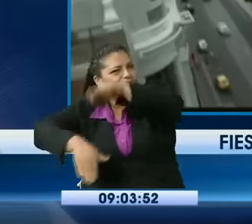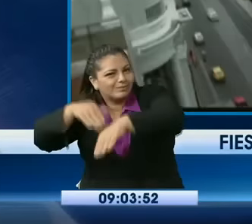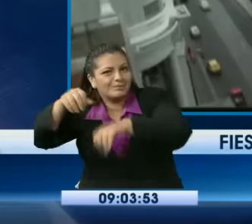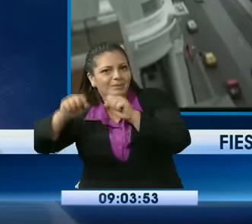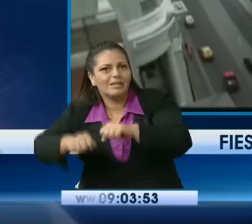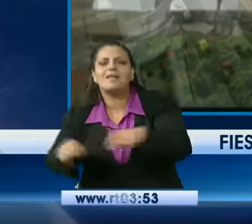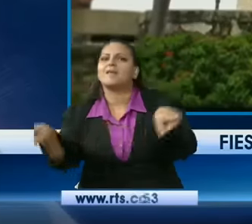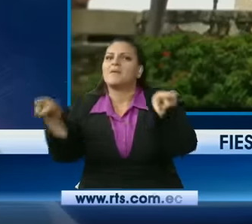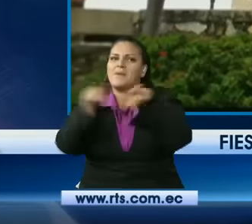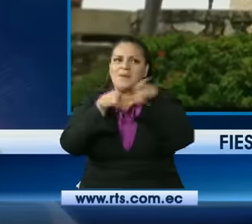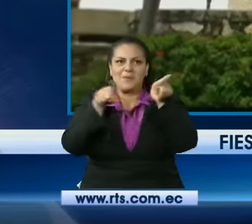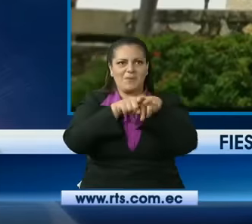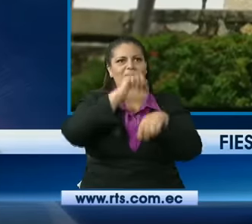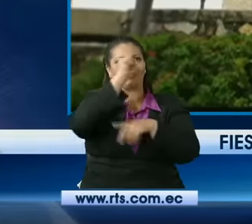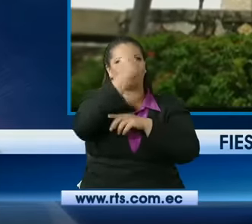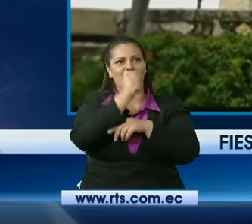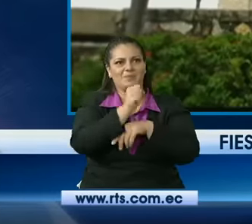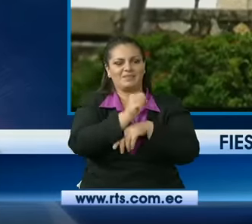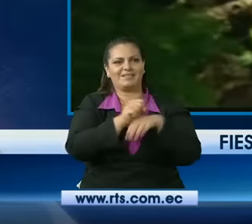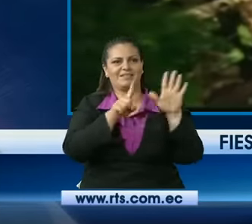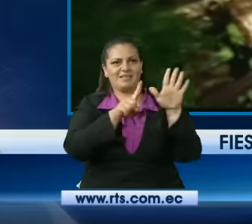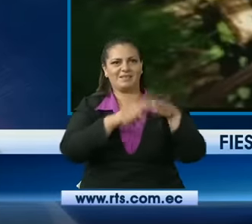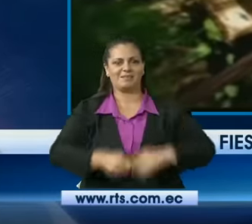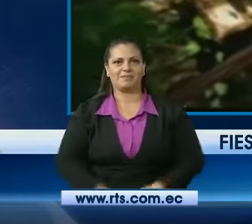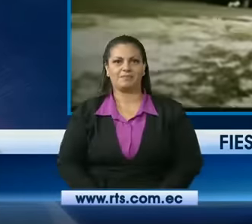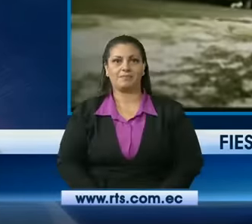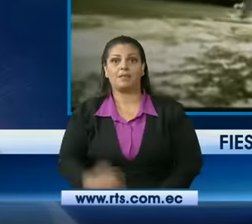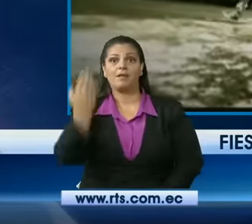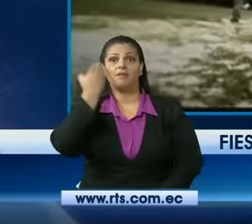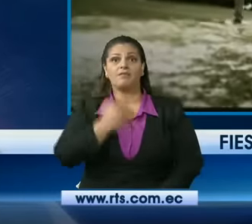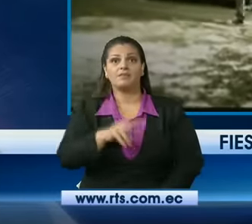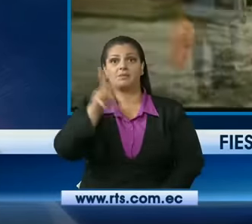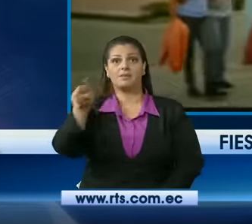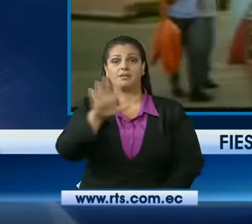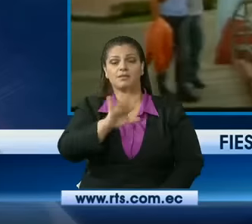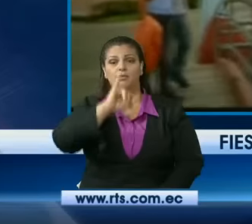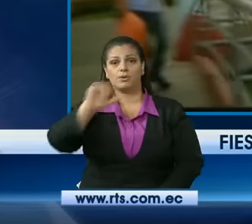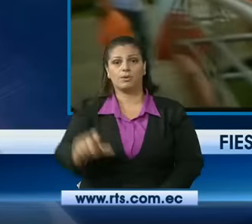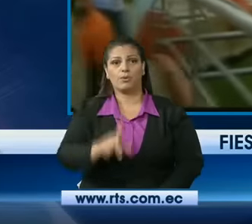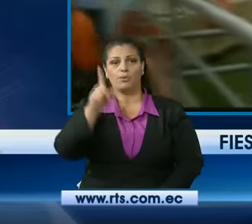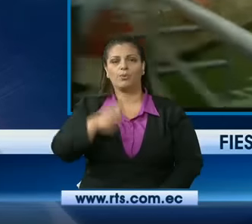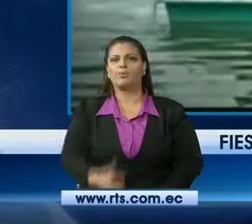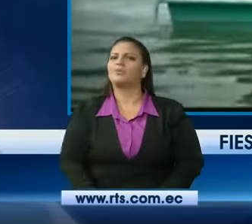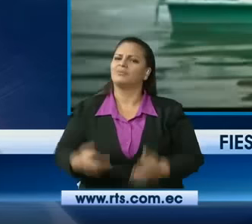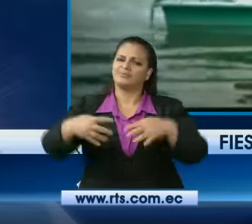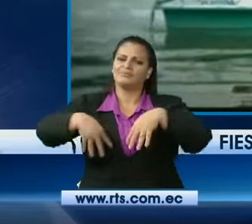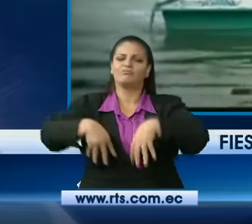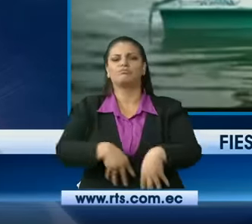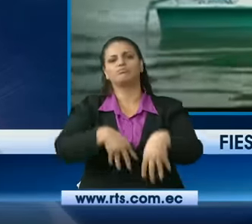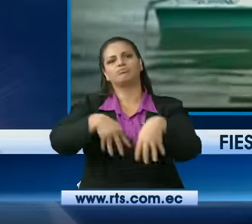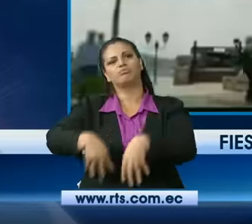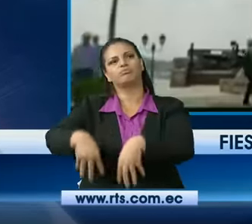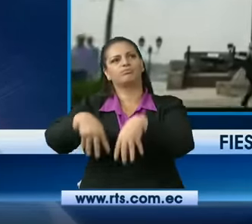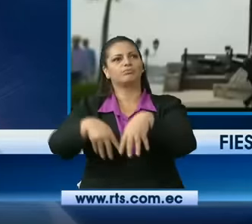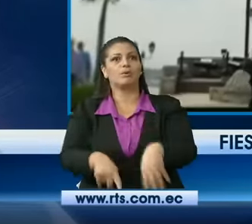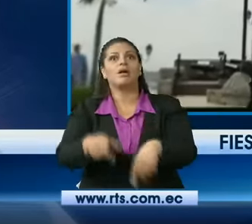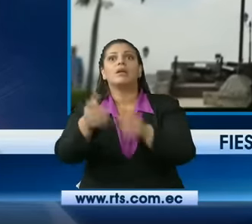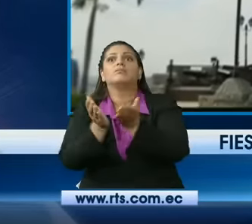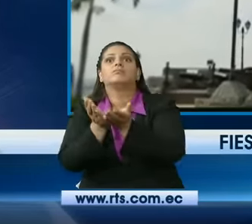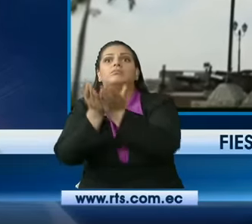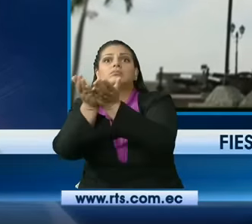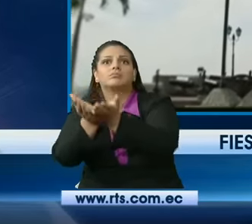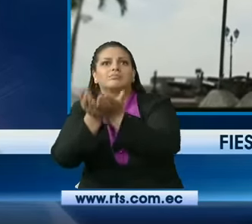a los ciudadanos. ¿Y para el mismo 25? Para el mismo 25, nuestros clásicos desfiles de agua y de tierra. Y de tierra. Esta vez